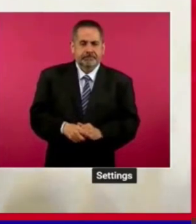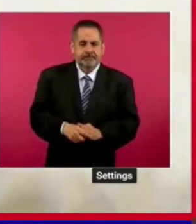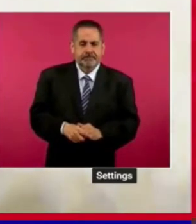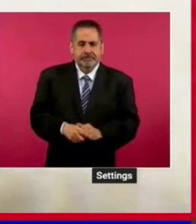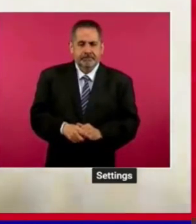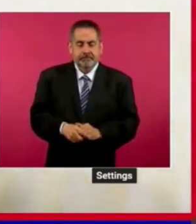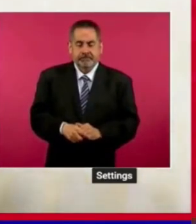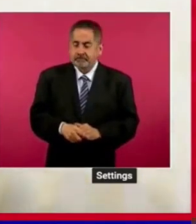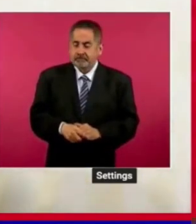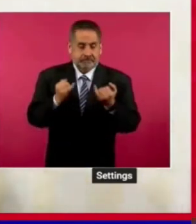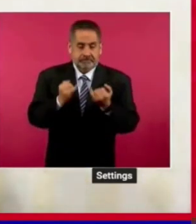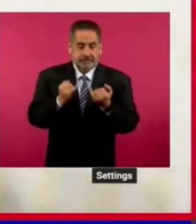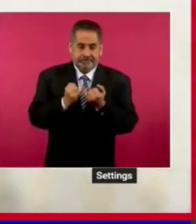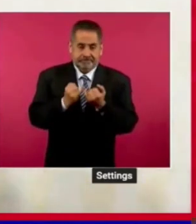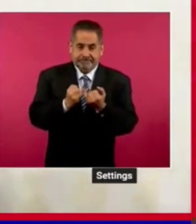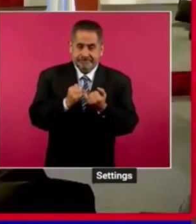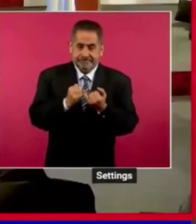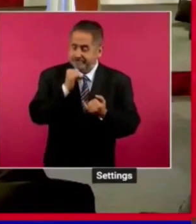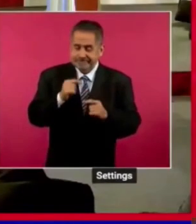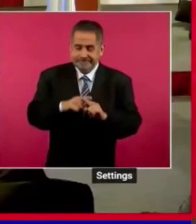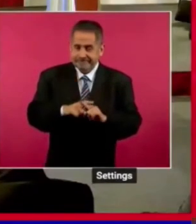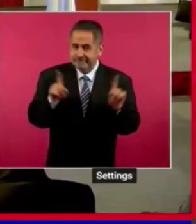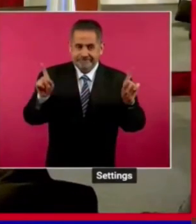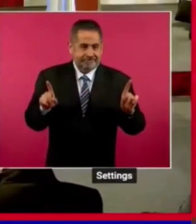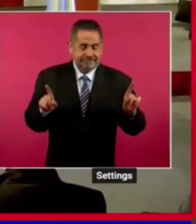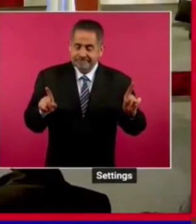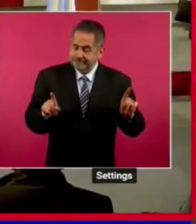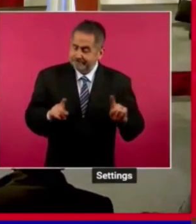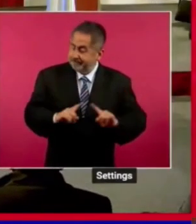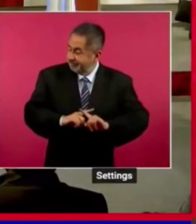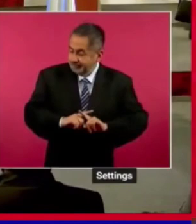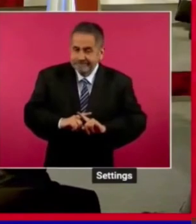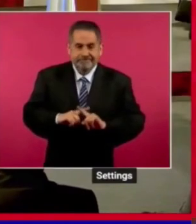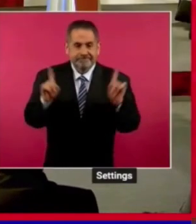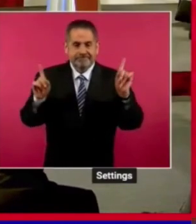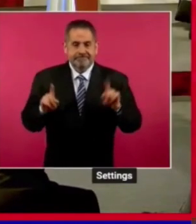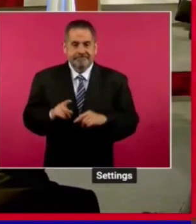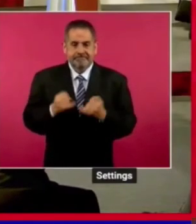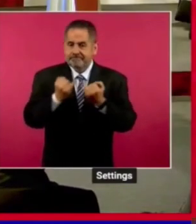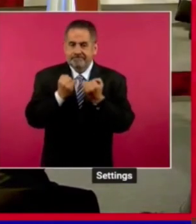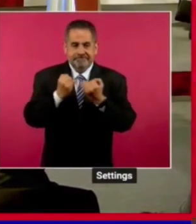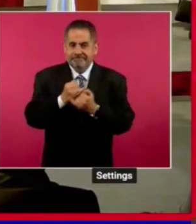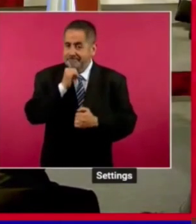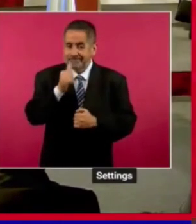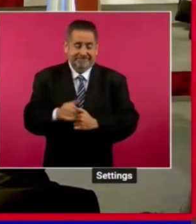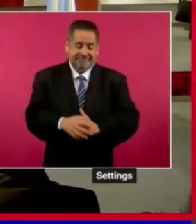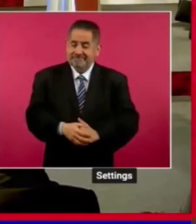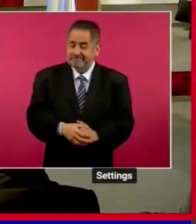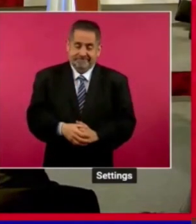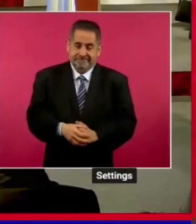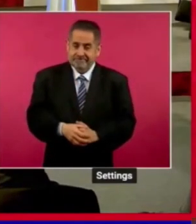no somos lo mismo, no somos iguales.